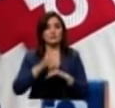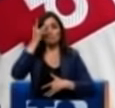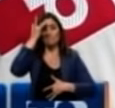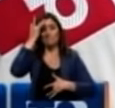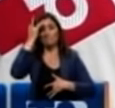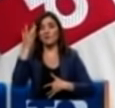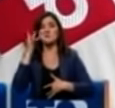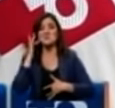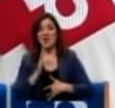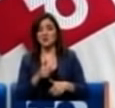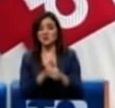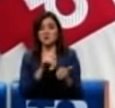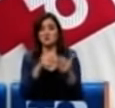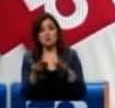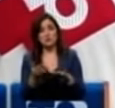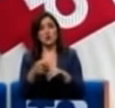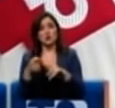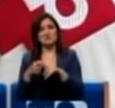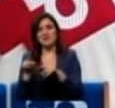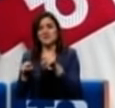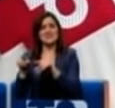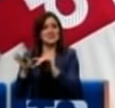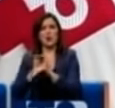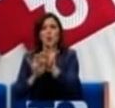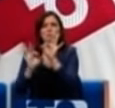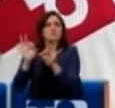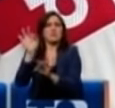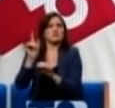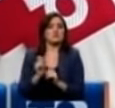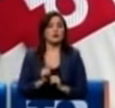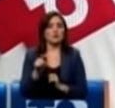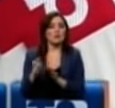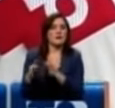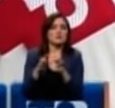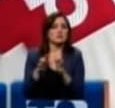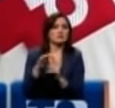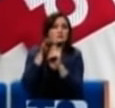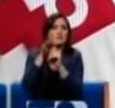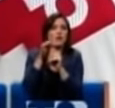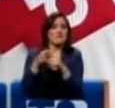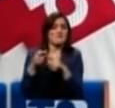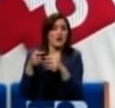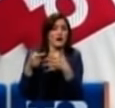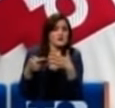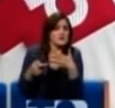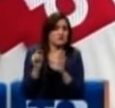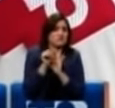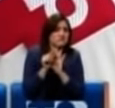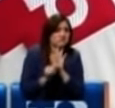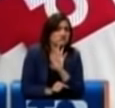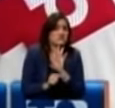catastróficas, las raras y las huérfanas requieren de un tratamiento multidisciplinario. Por lo tanto,